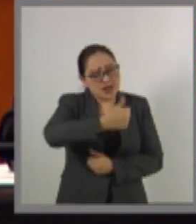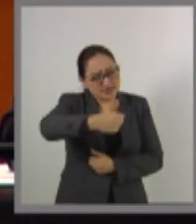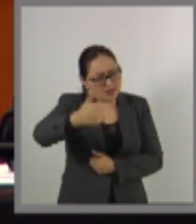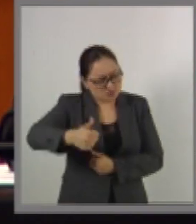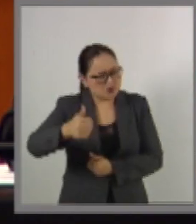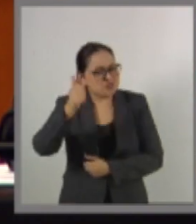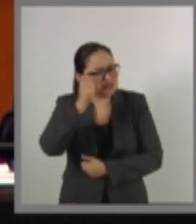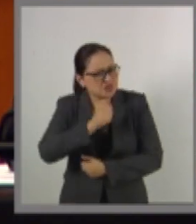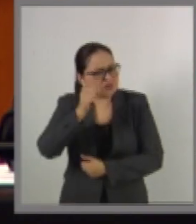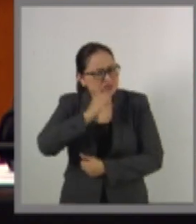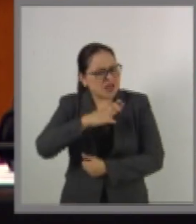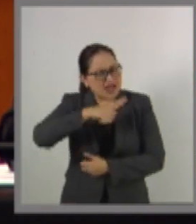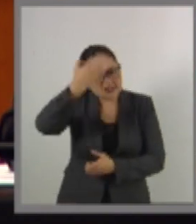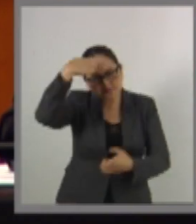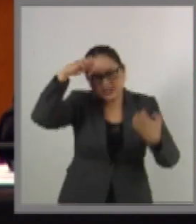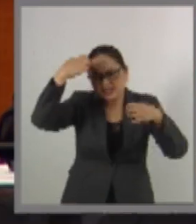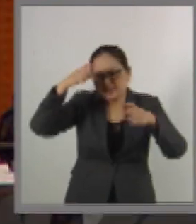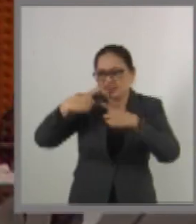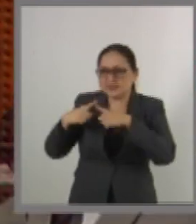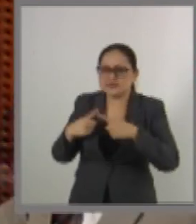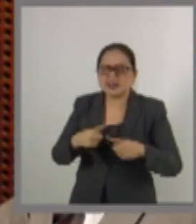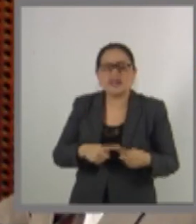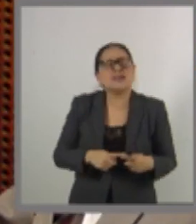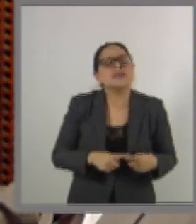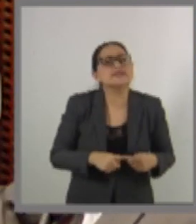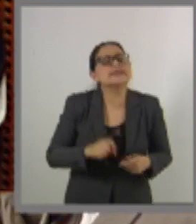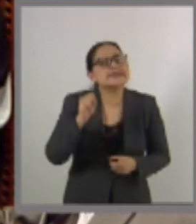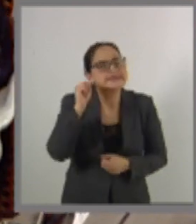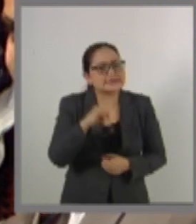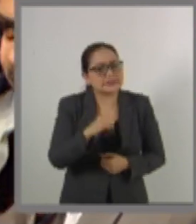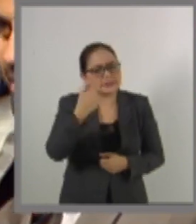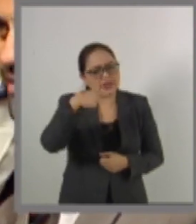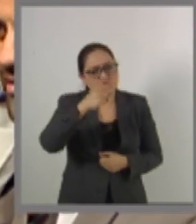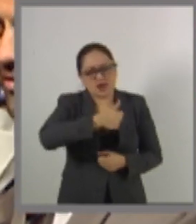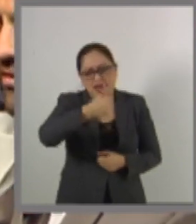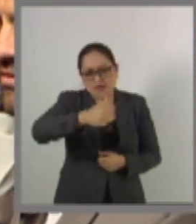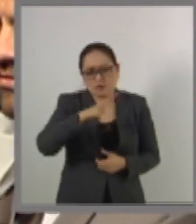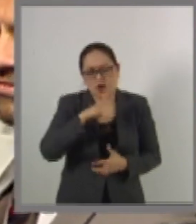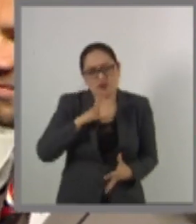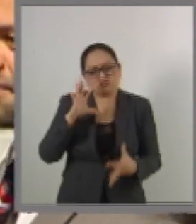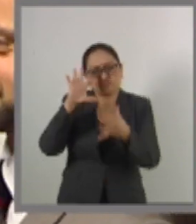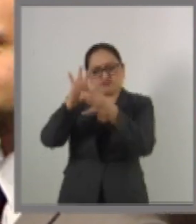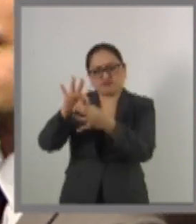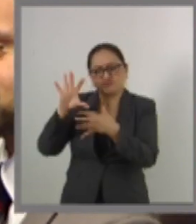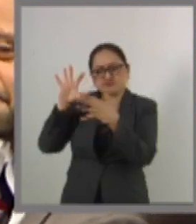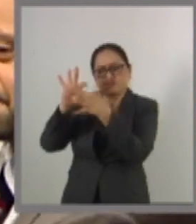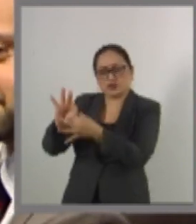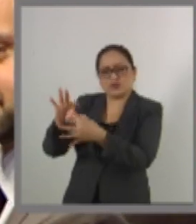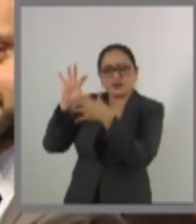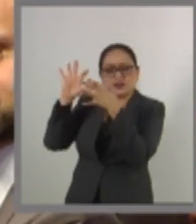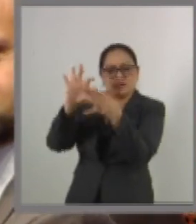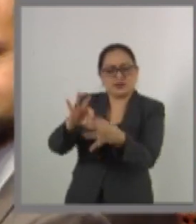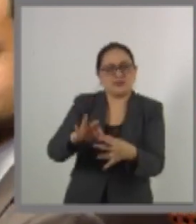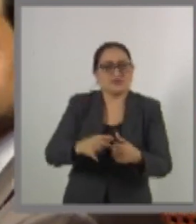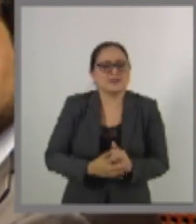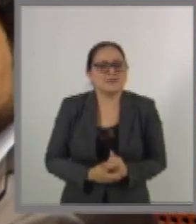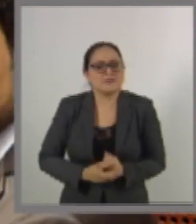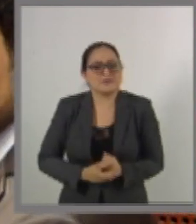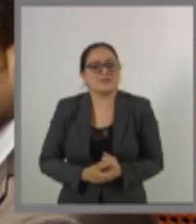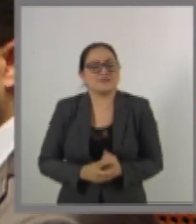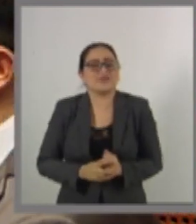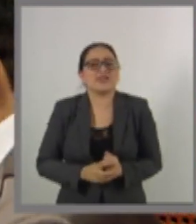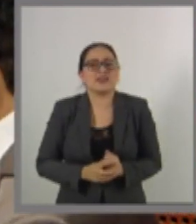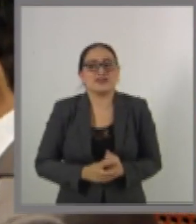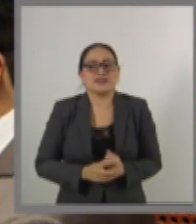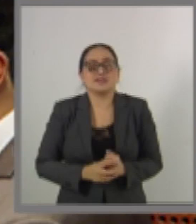tuvimos experiencias distintas y seguramente a cada uno lo marcaste de manera distinta.